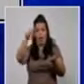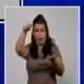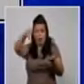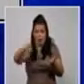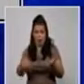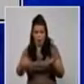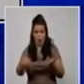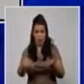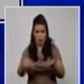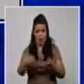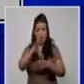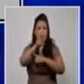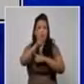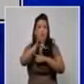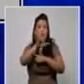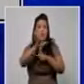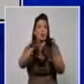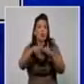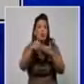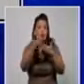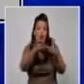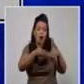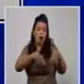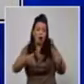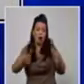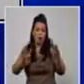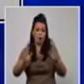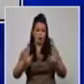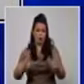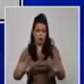25 días, fue una evaluación que ellos hicieron